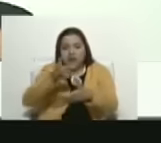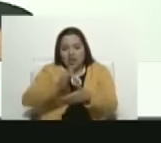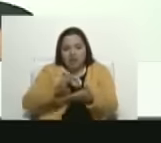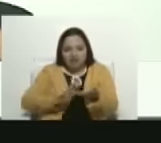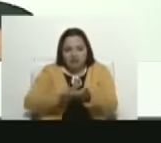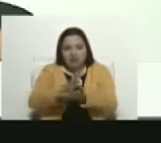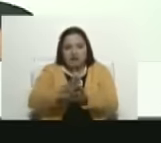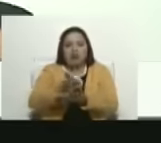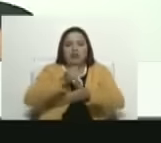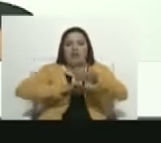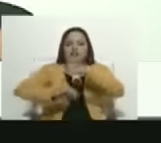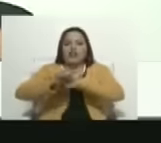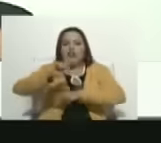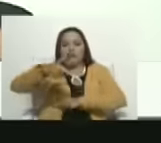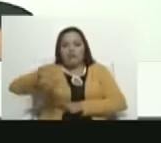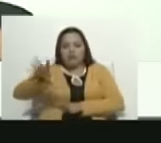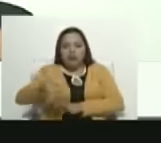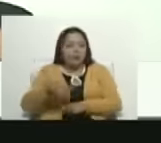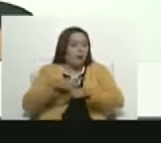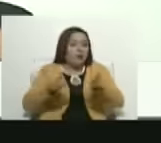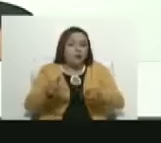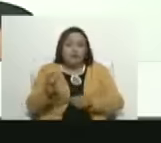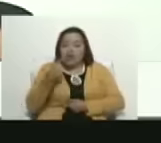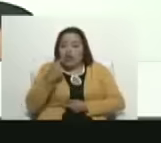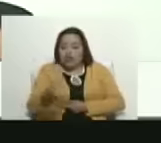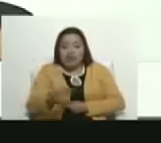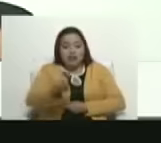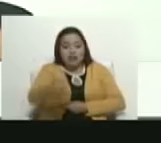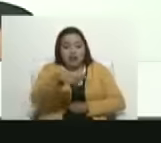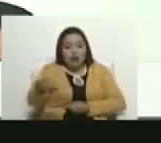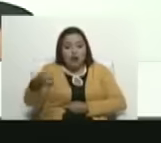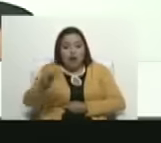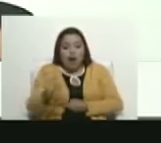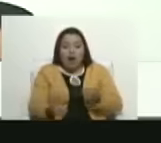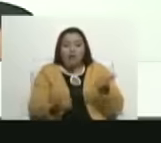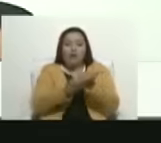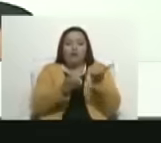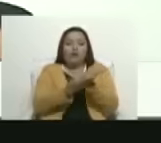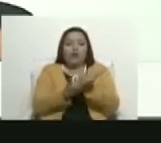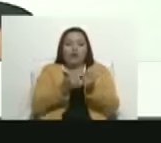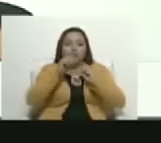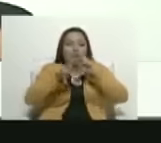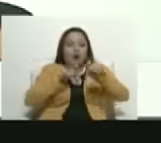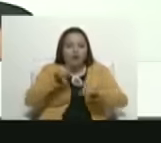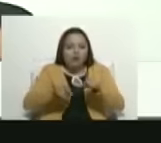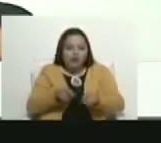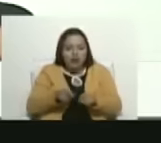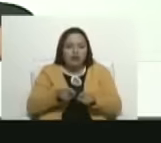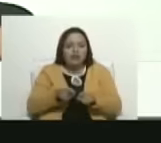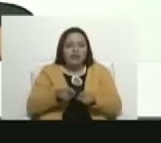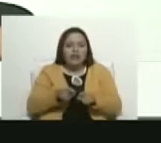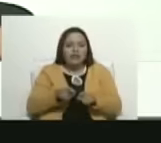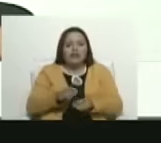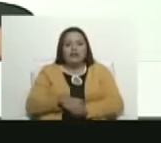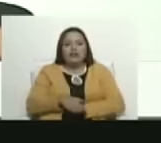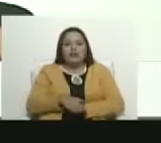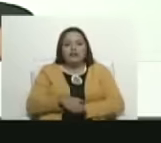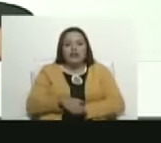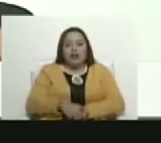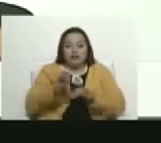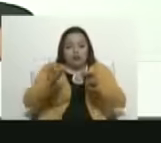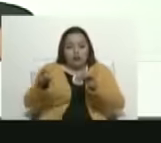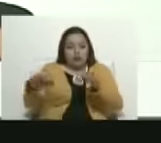Guayana Esequiba, pero no dice si aún acompañará el consultivo. Ese mismo